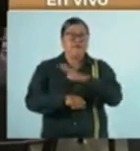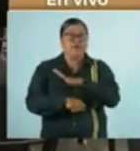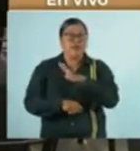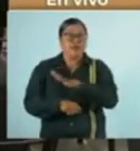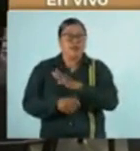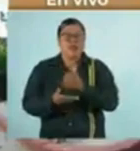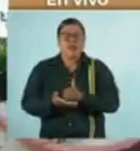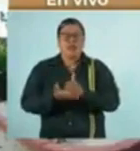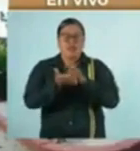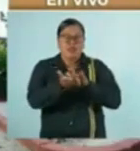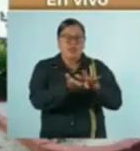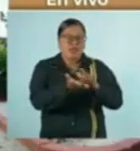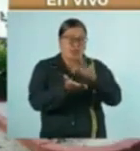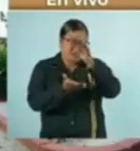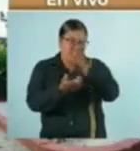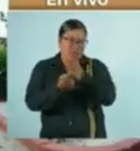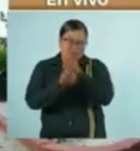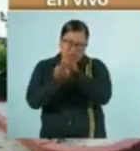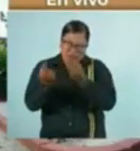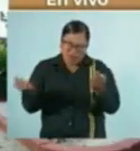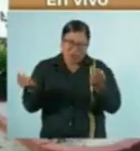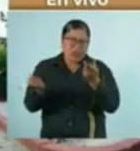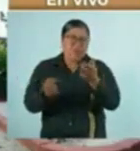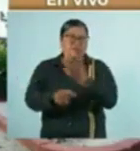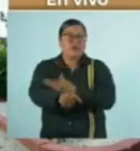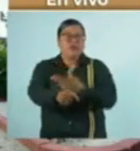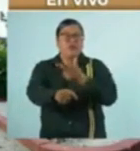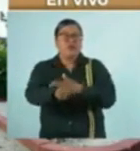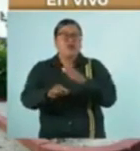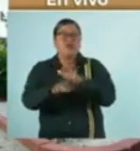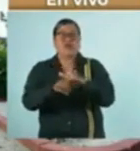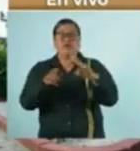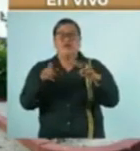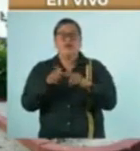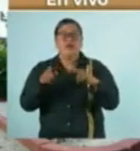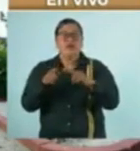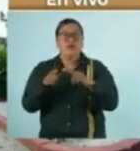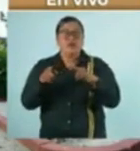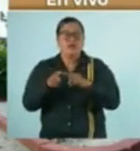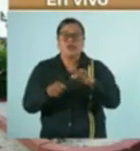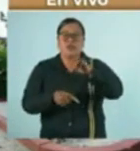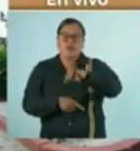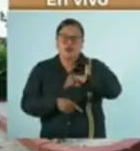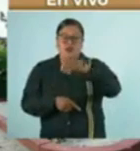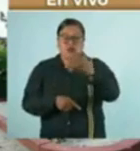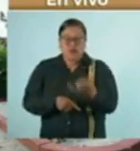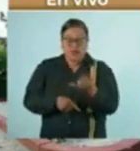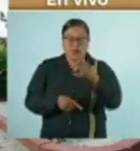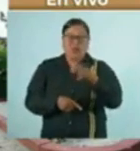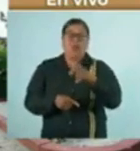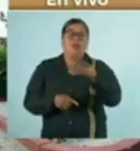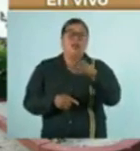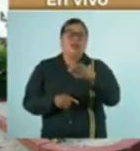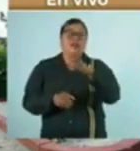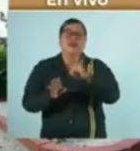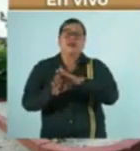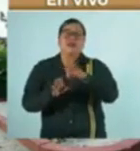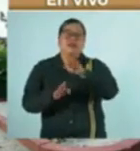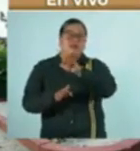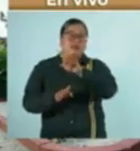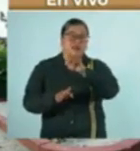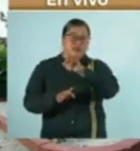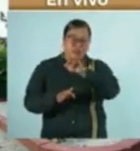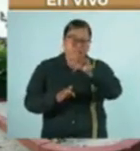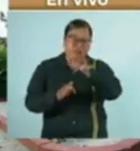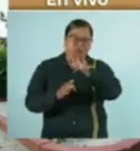Tequio por la Niñez, en donde se rehabilitó el Parque de Montoya, el Parque Centenario, y también se